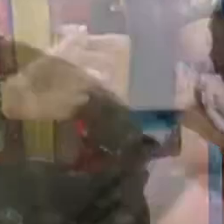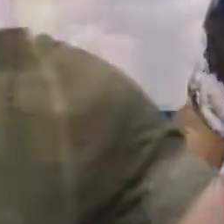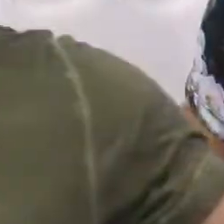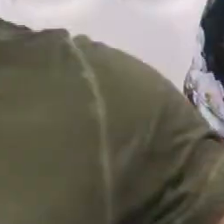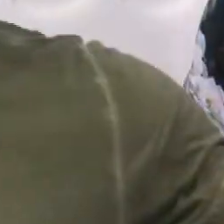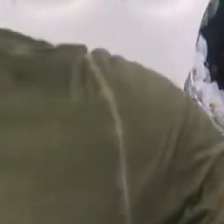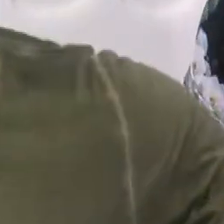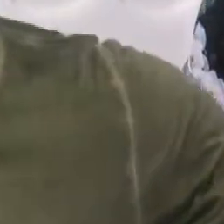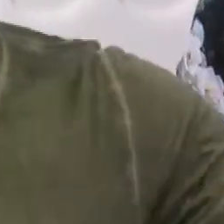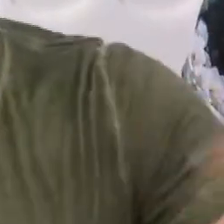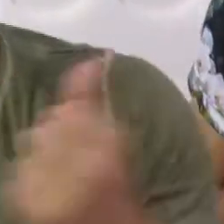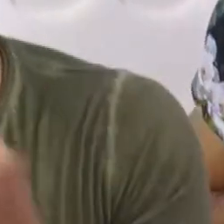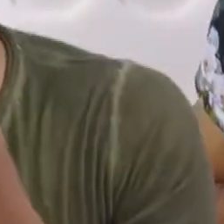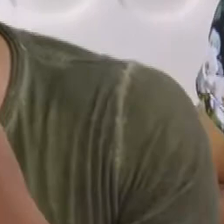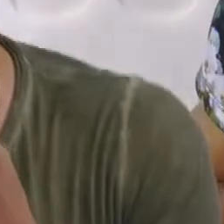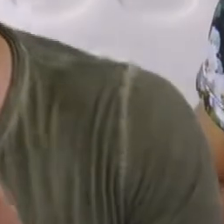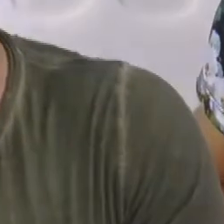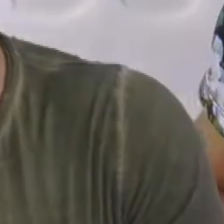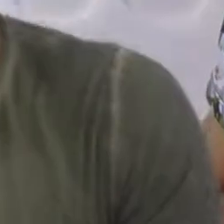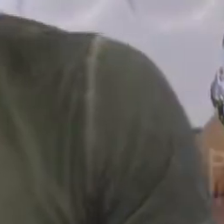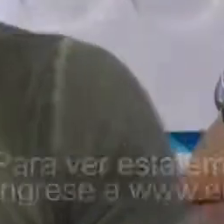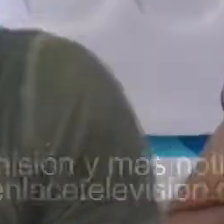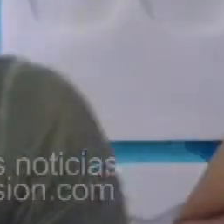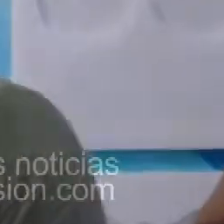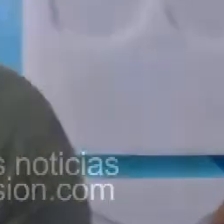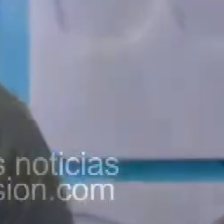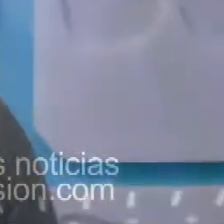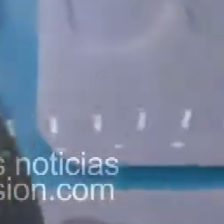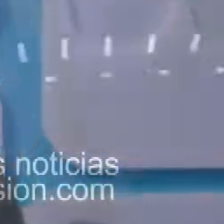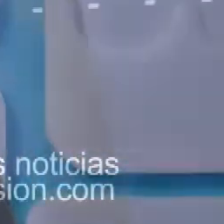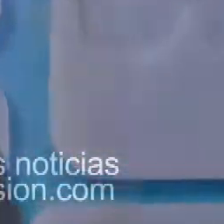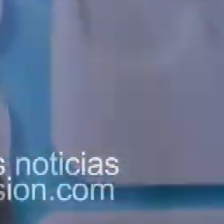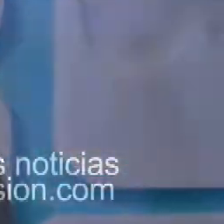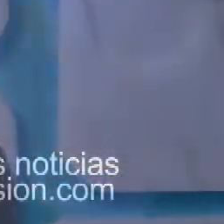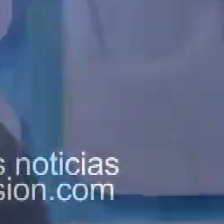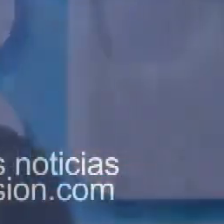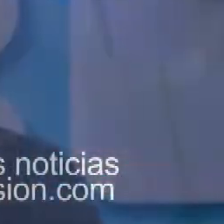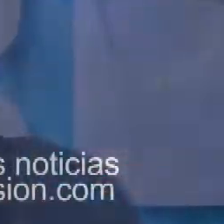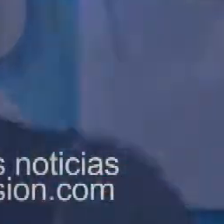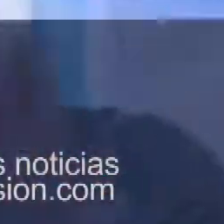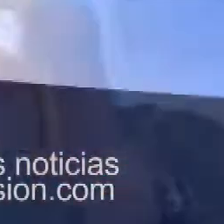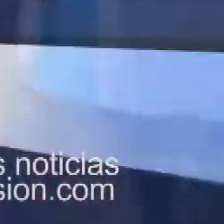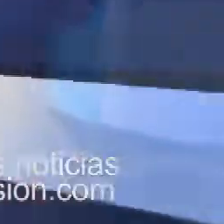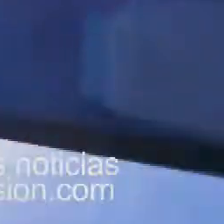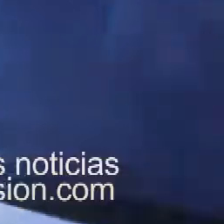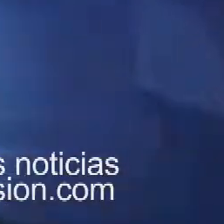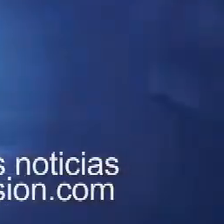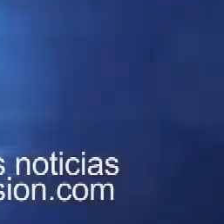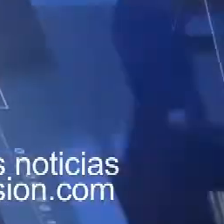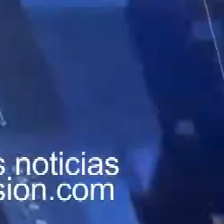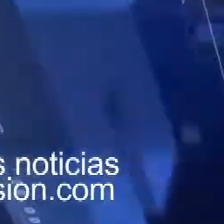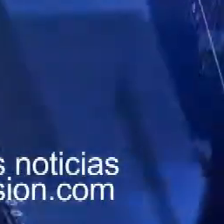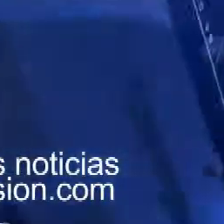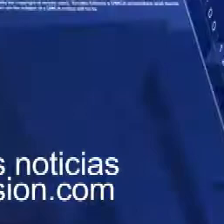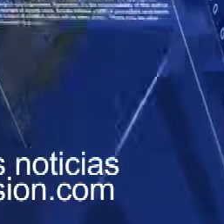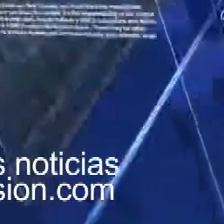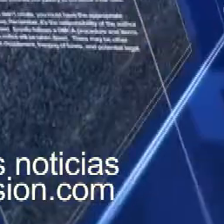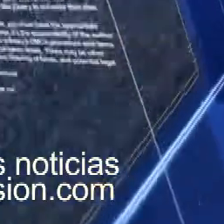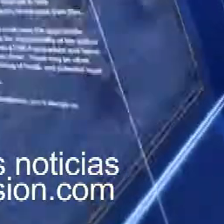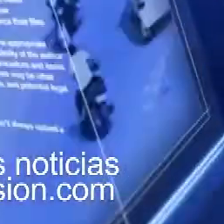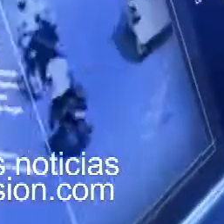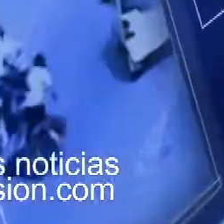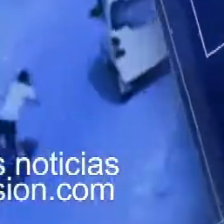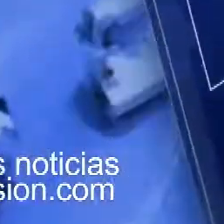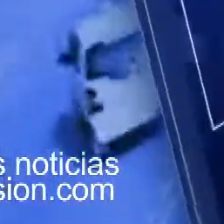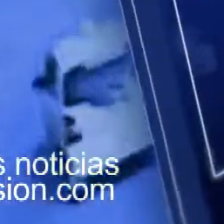su cabello que me hechiza. Todavía me faltan tres, dime un minuto. Es